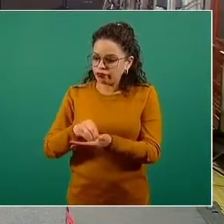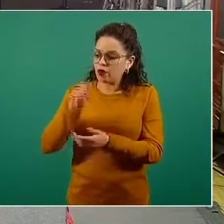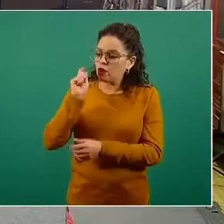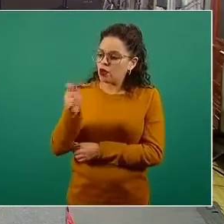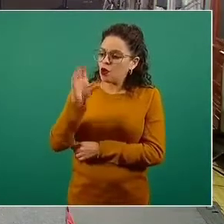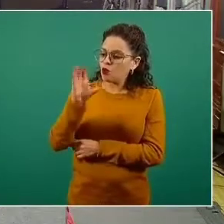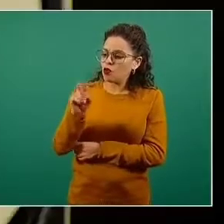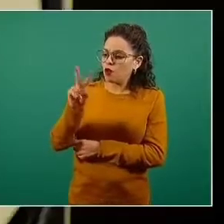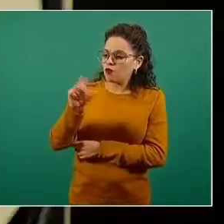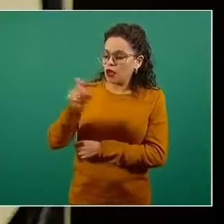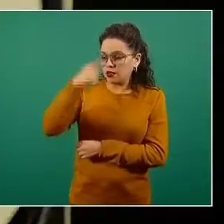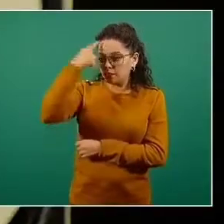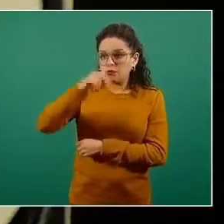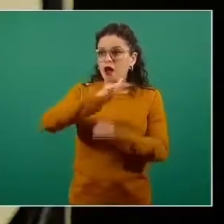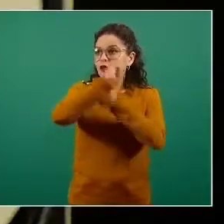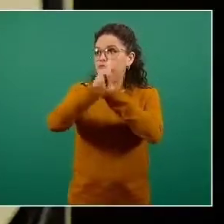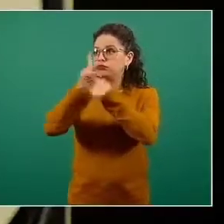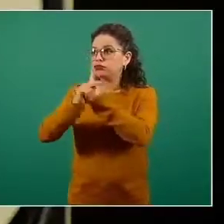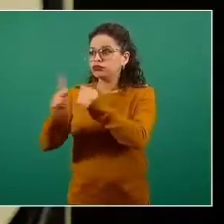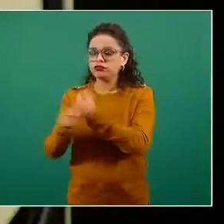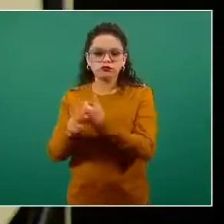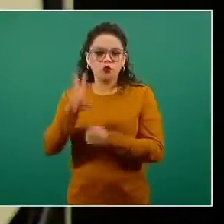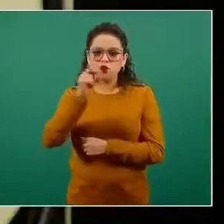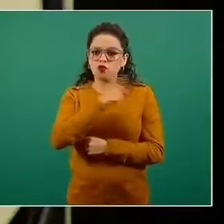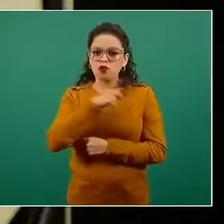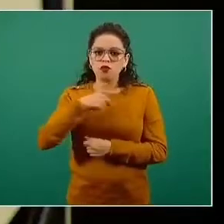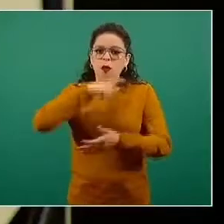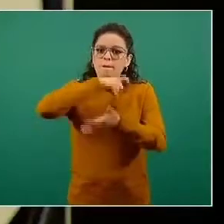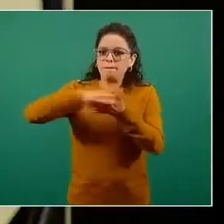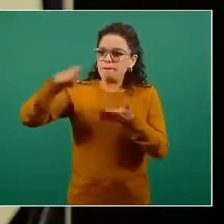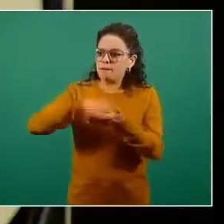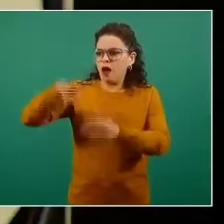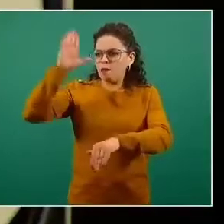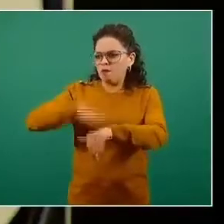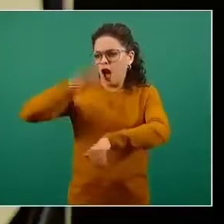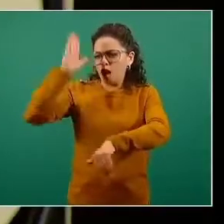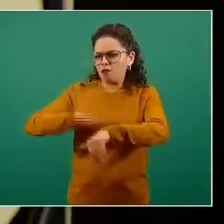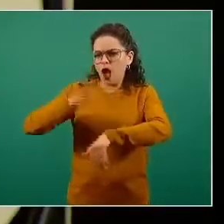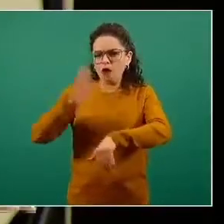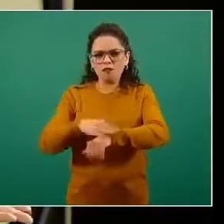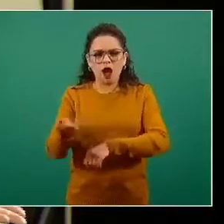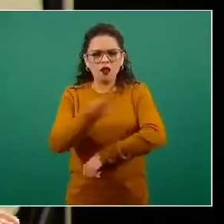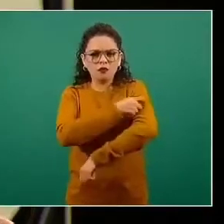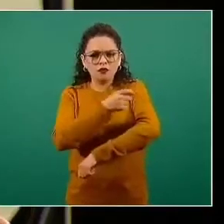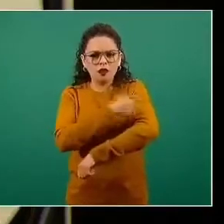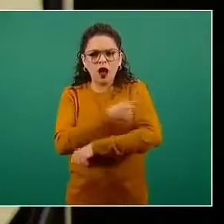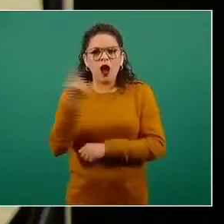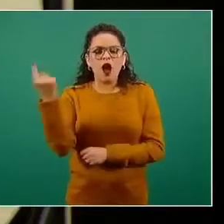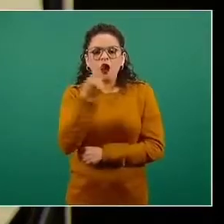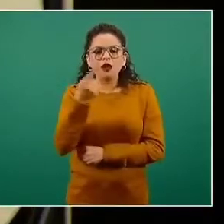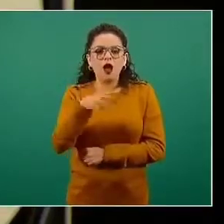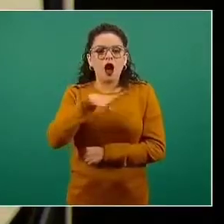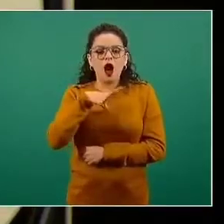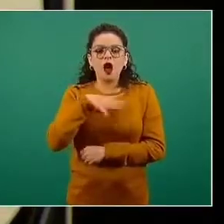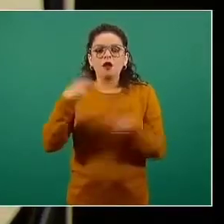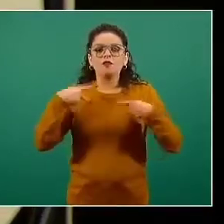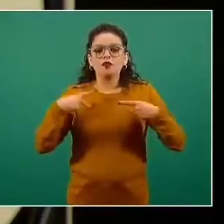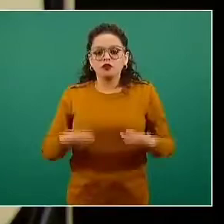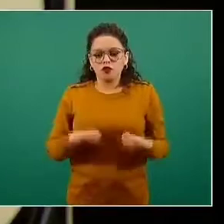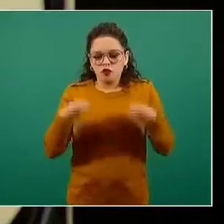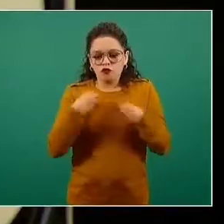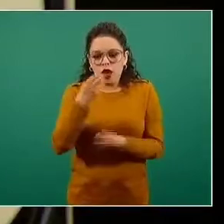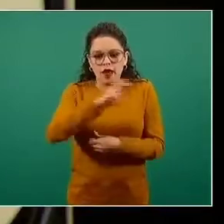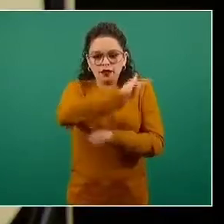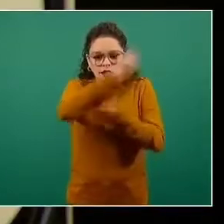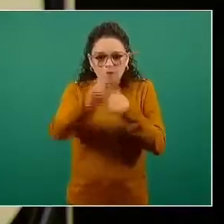los países no puedan comprar más vacunas que las que la población que tienen, digamos, ¿no? Esa